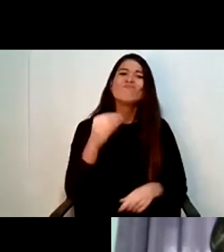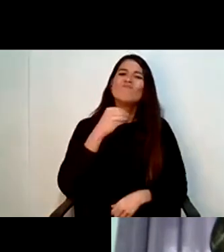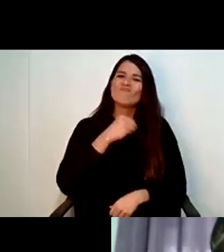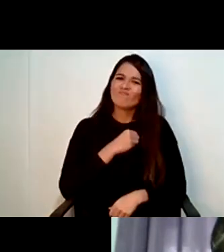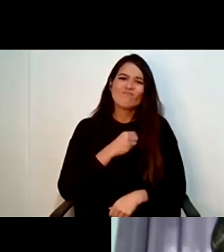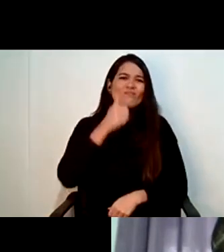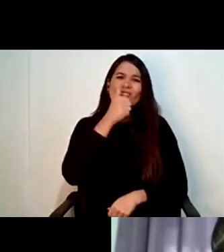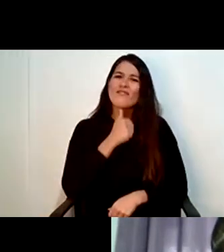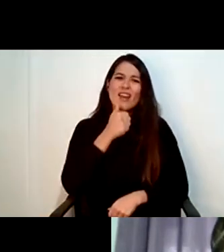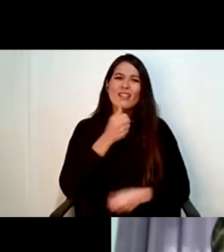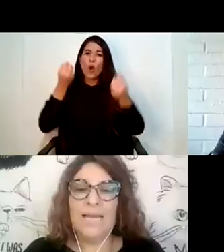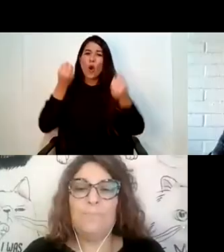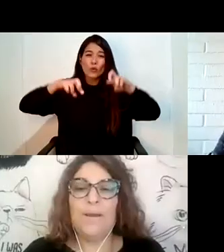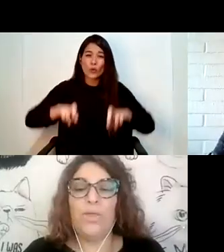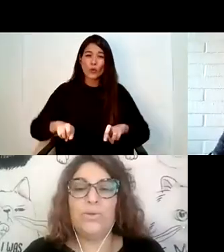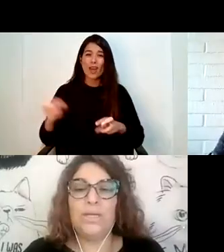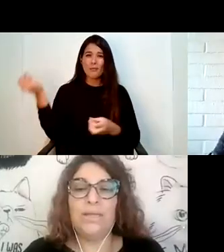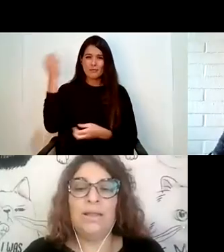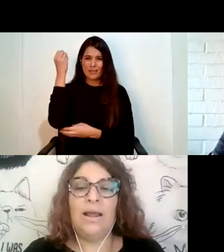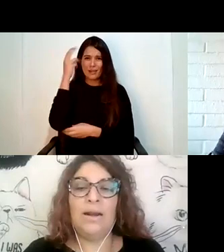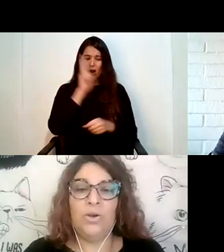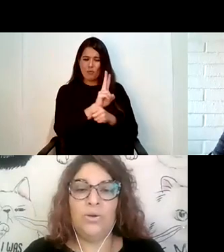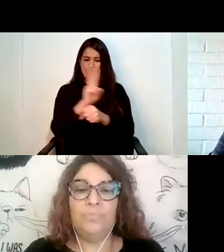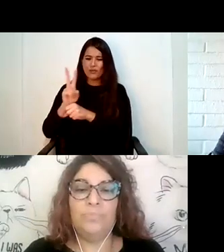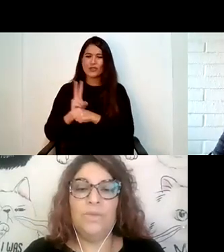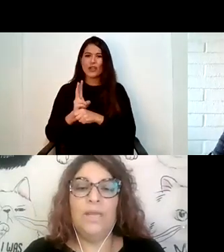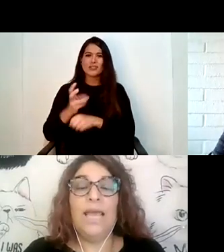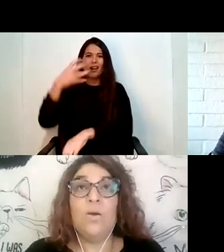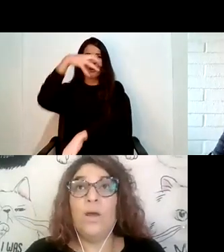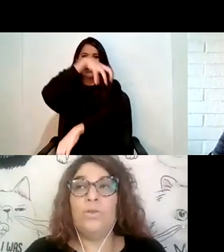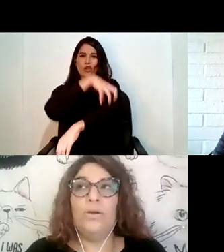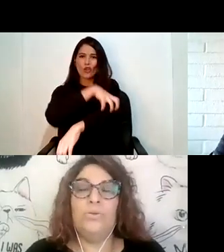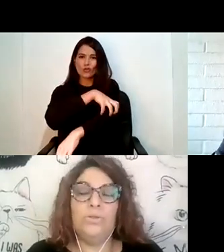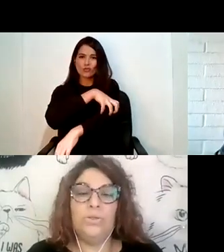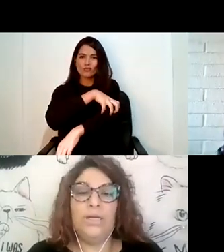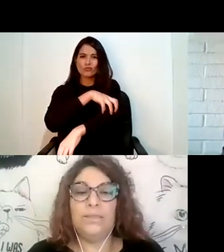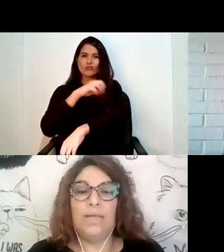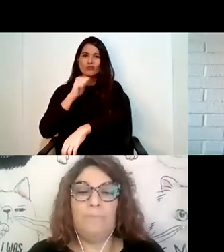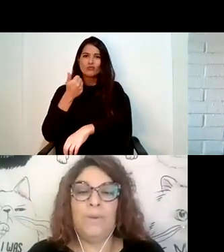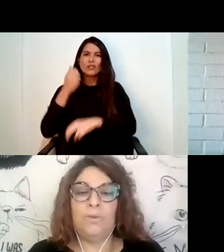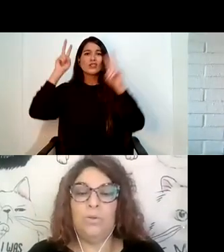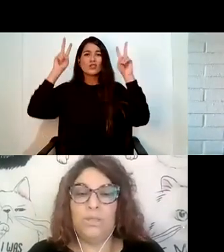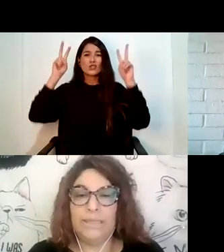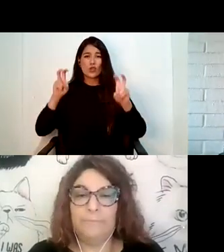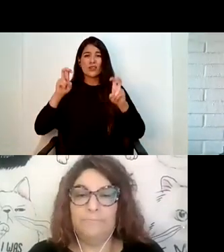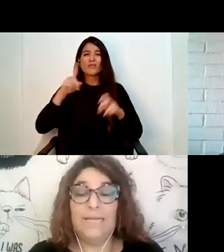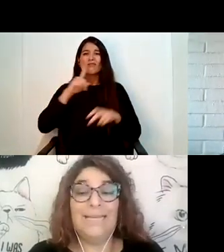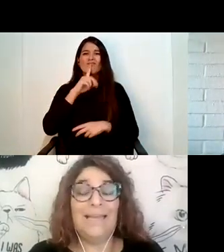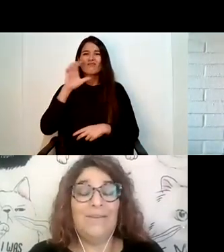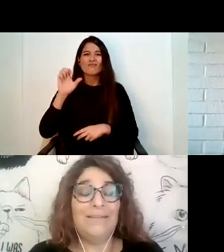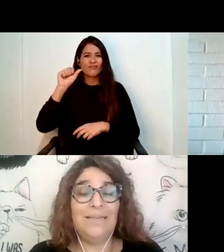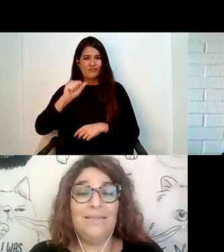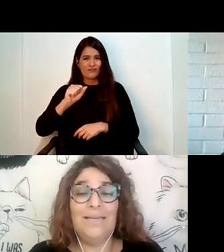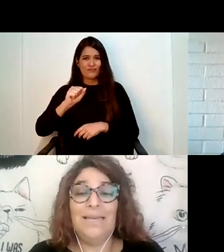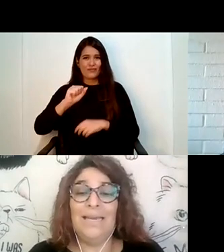falta de oportunidades formativas para los docentes de la región en cuanto a la condición del espectro autista, ya que